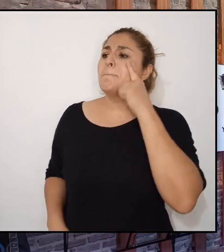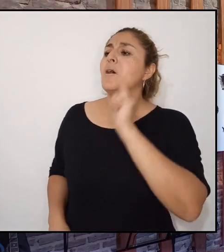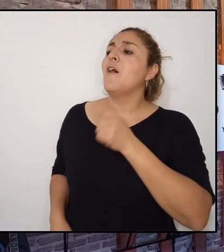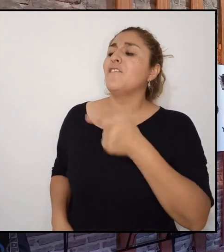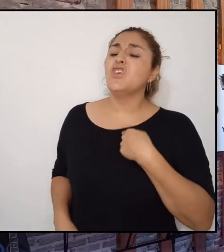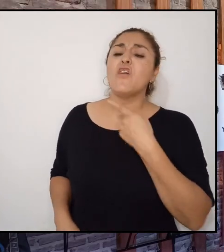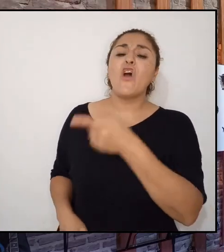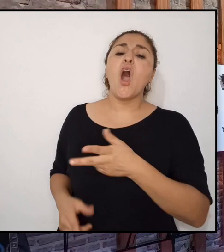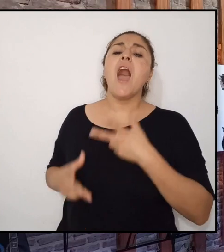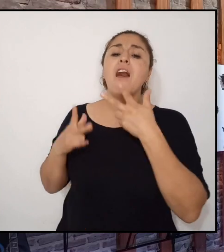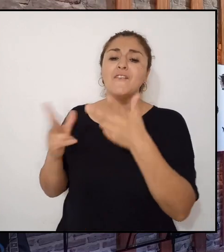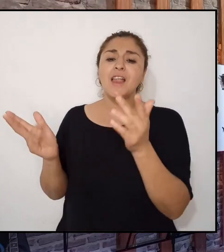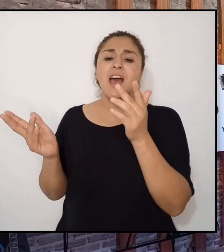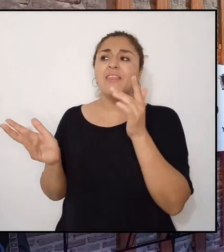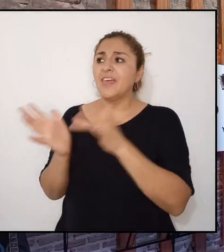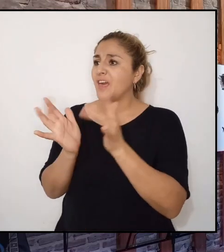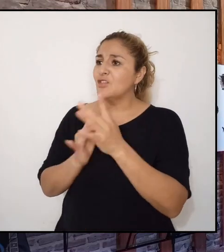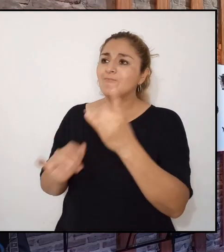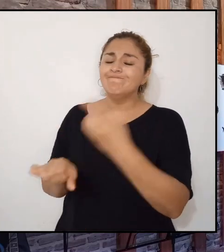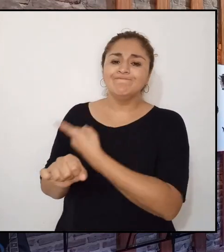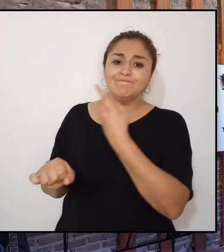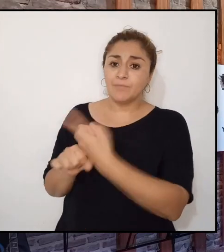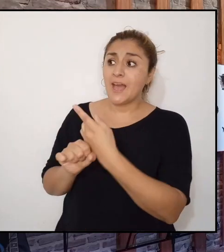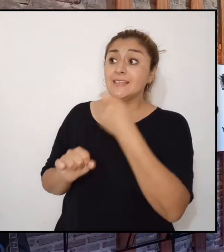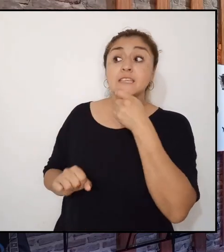si hablas de Cristo, te vamos a matar.